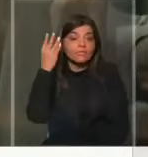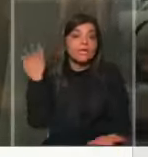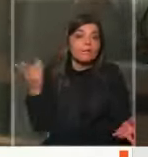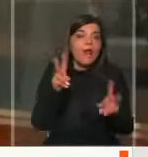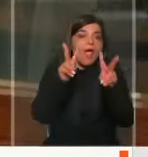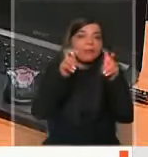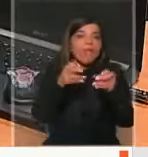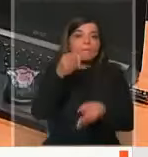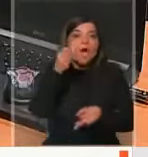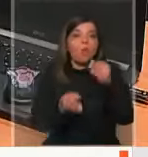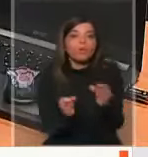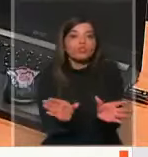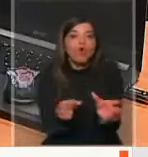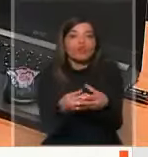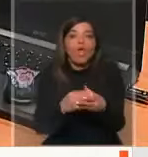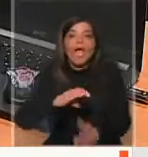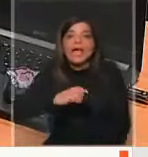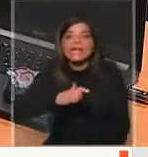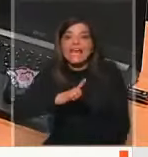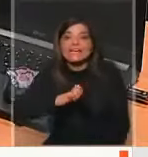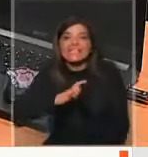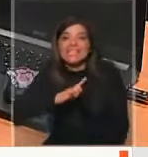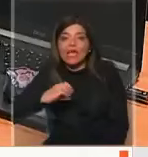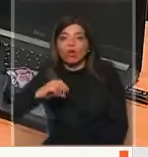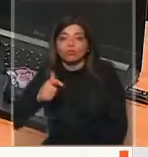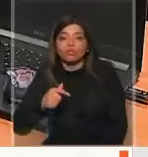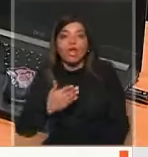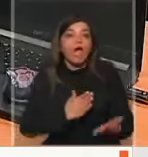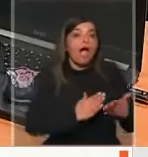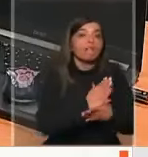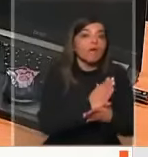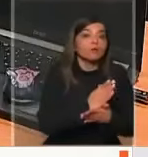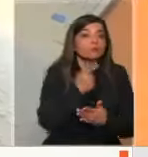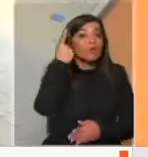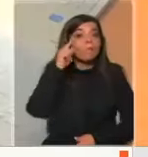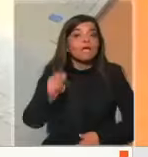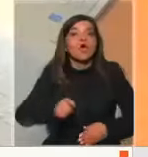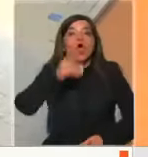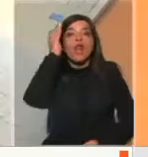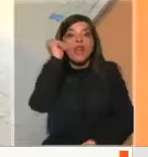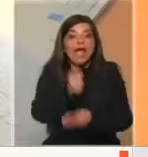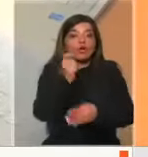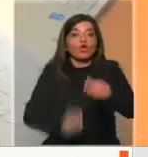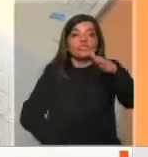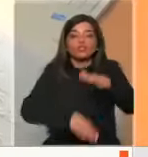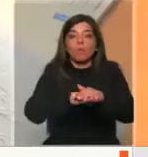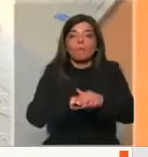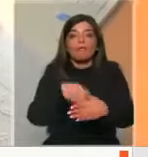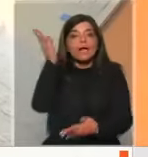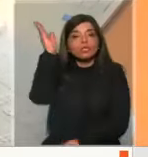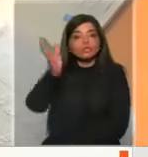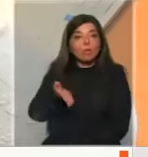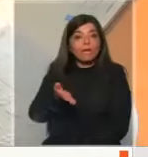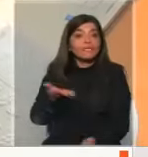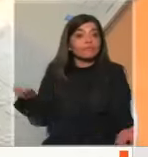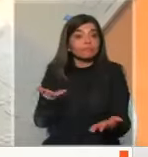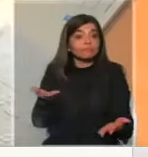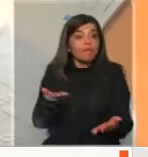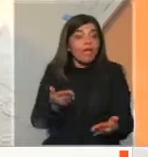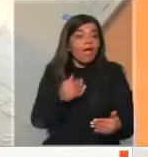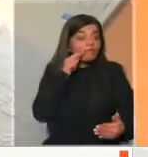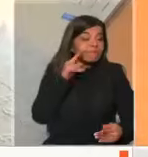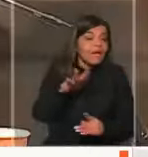juicio de los gallegos luego que ya había comenzado y que la Corte Suprema ha señalado que se suspende hasta que se supere